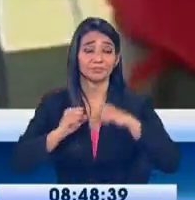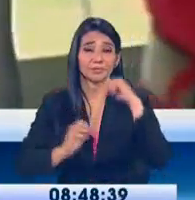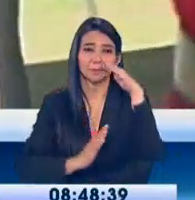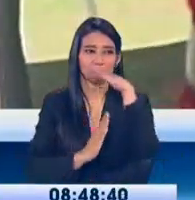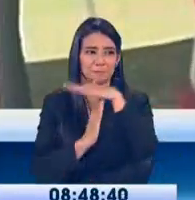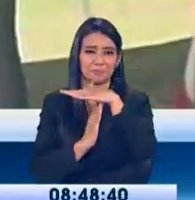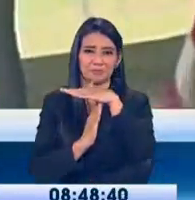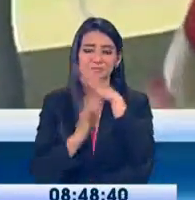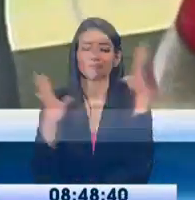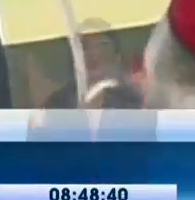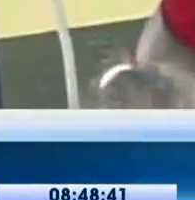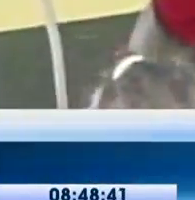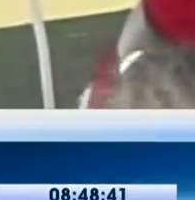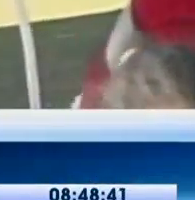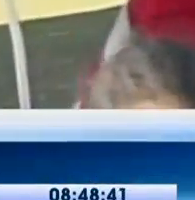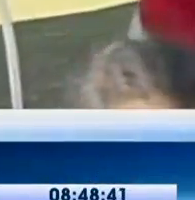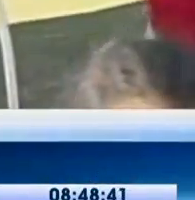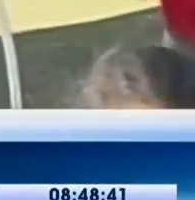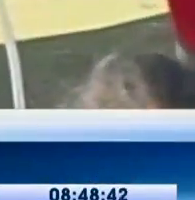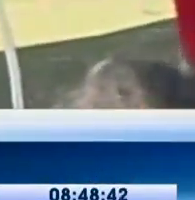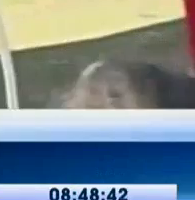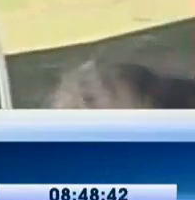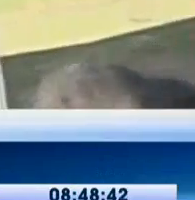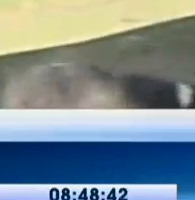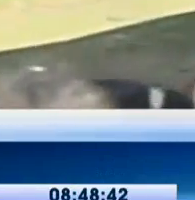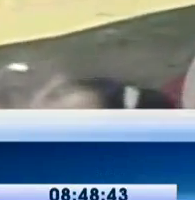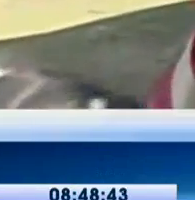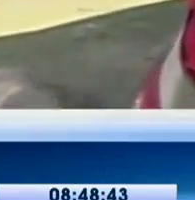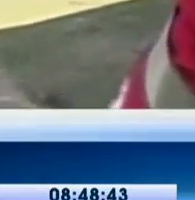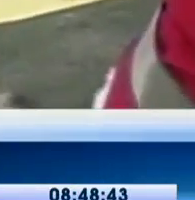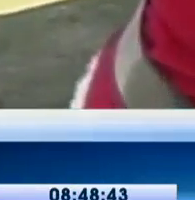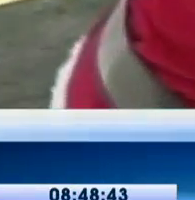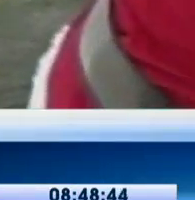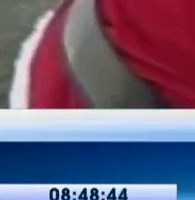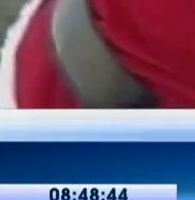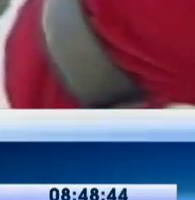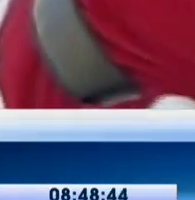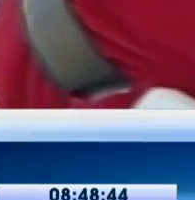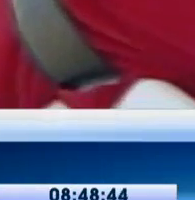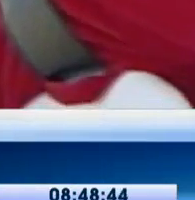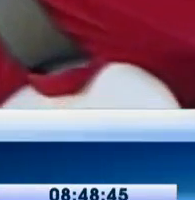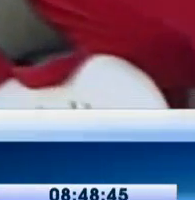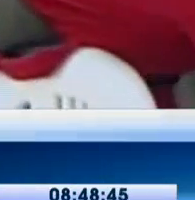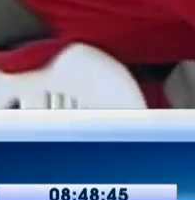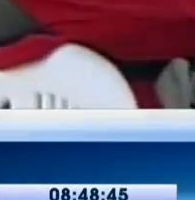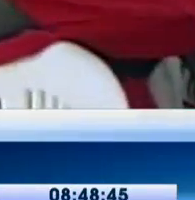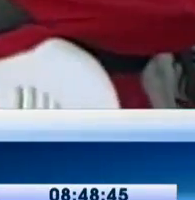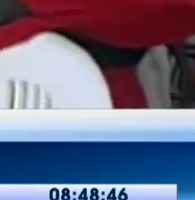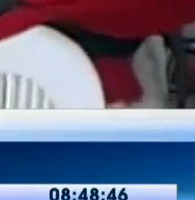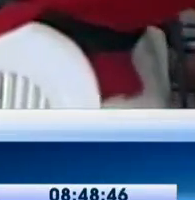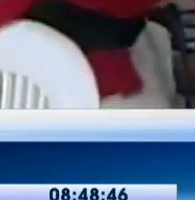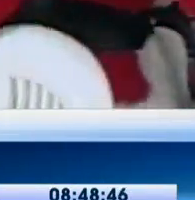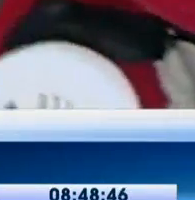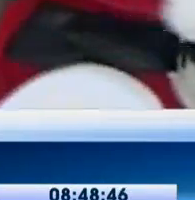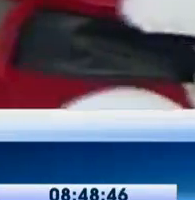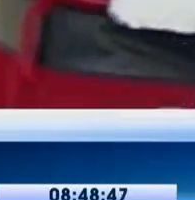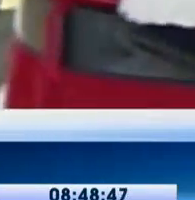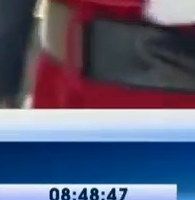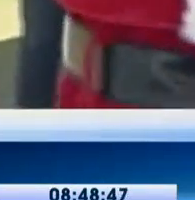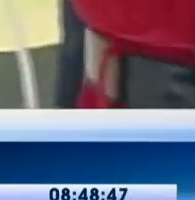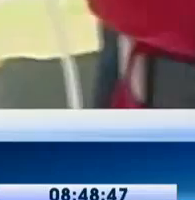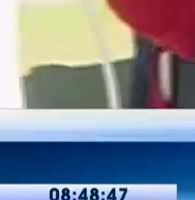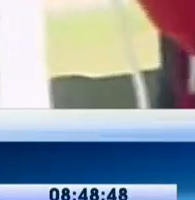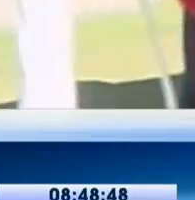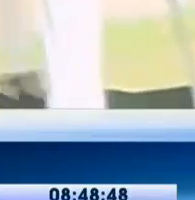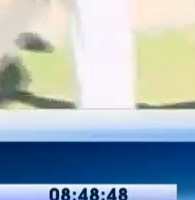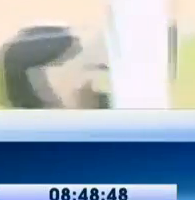viene anunciando al niño Jesús, brilla la